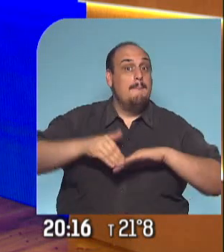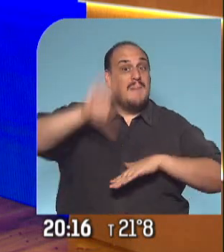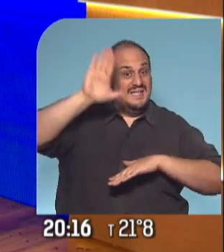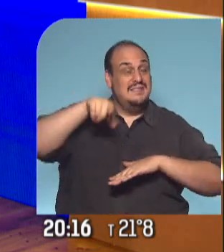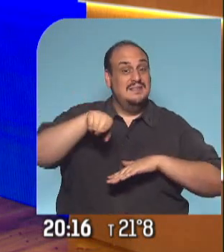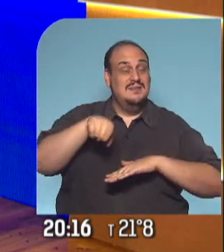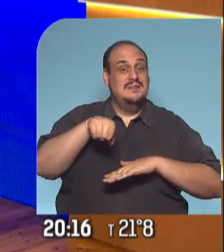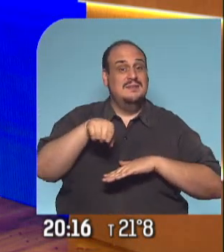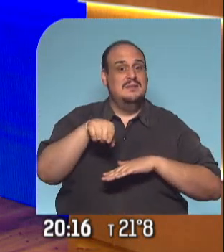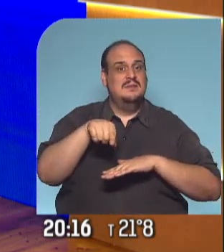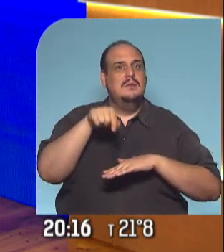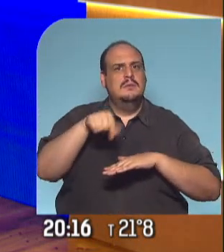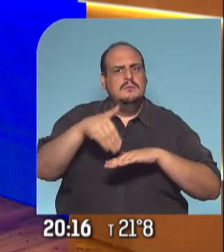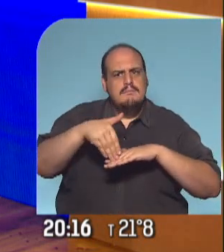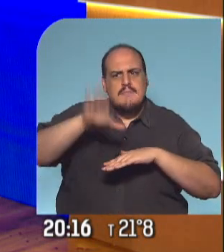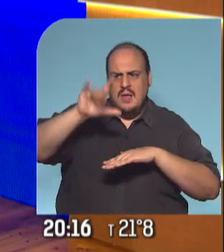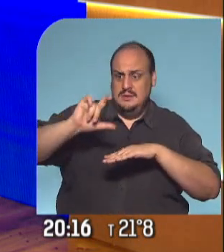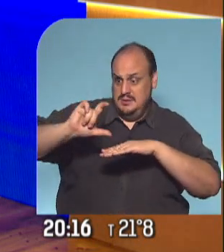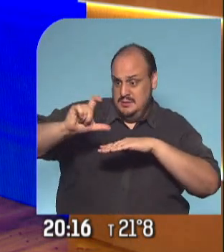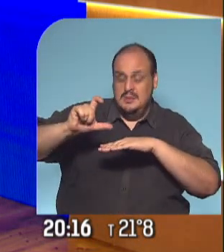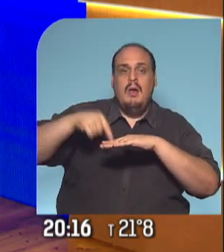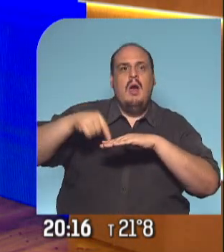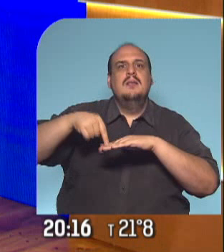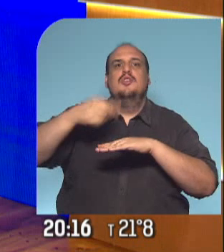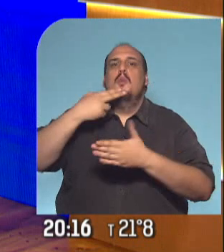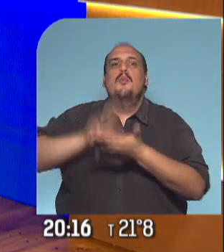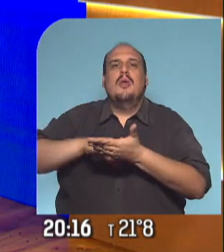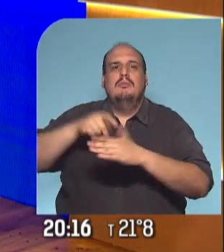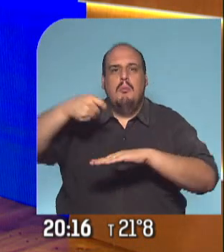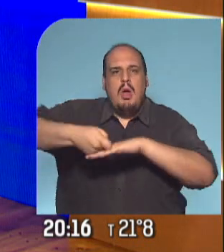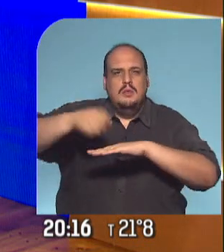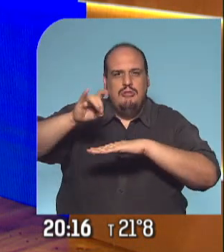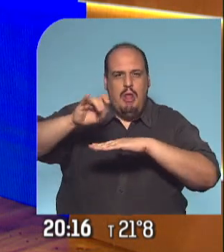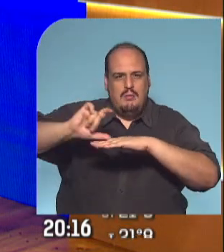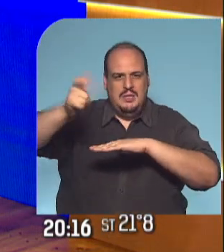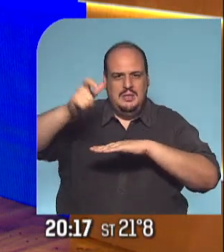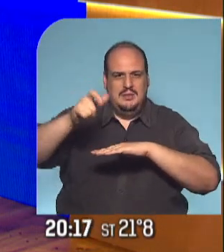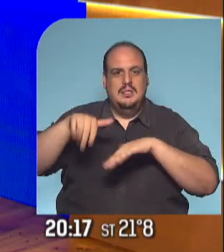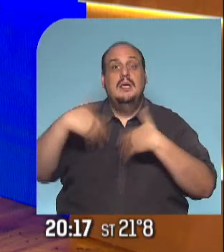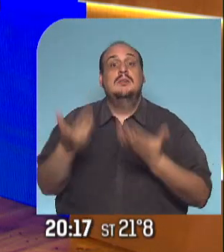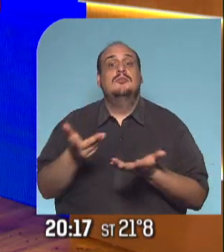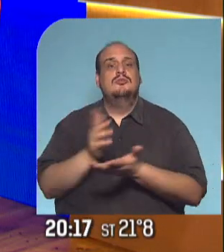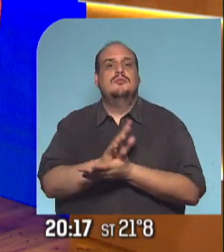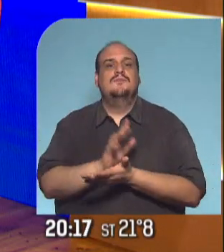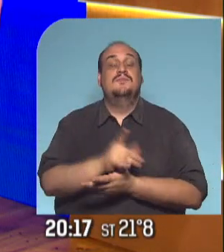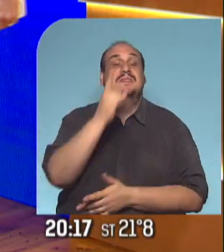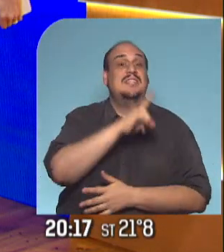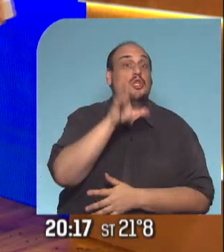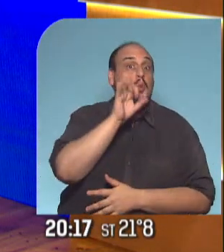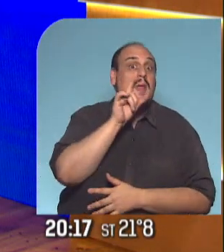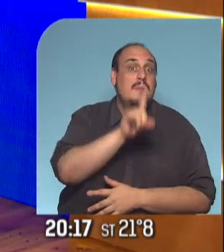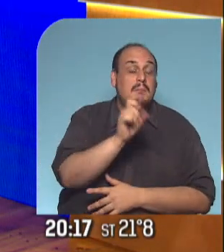para arriba, es el excedente lo que va a tributar ese impuesto a la ganancia. Es decir, que la deducción será a partir de